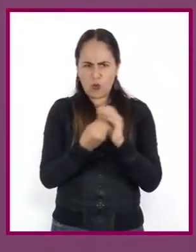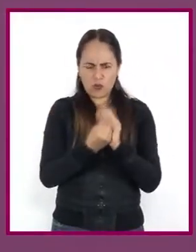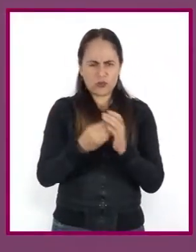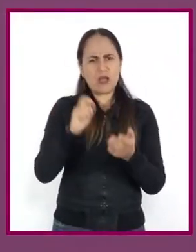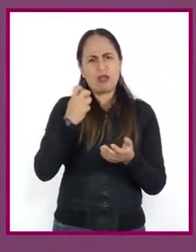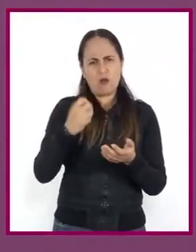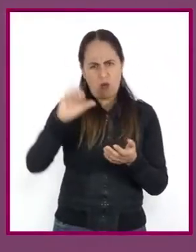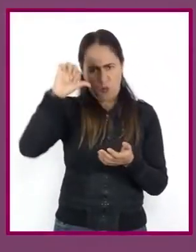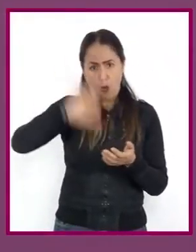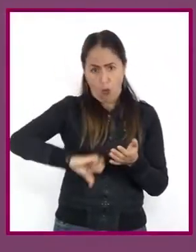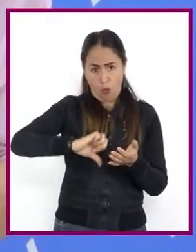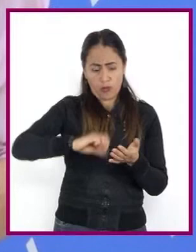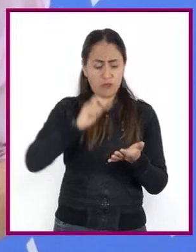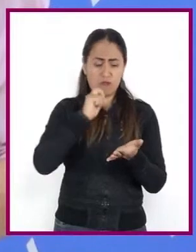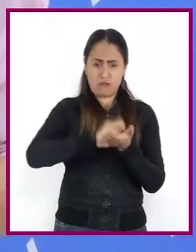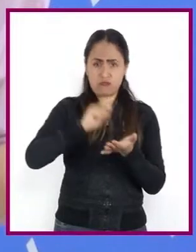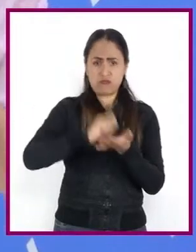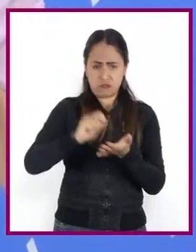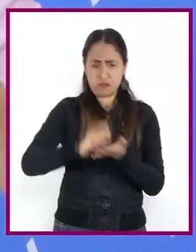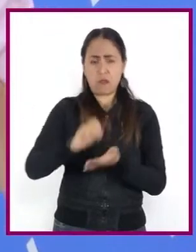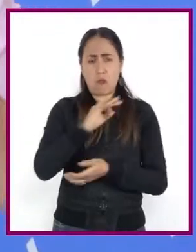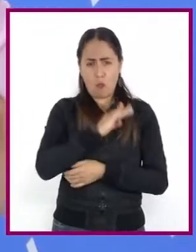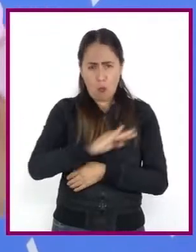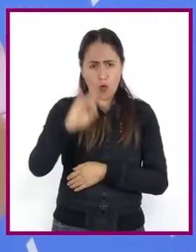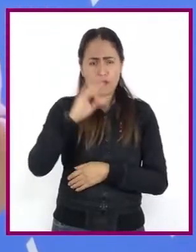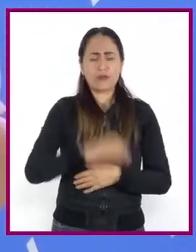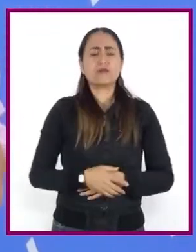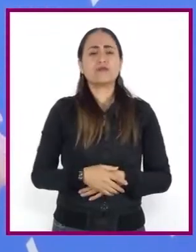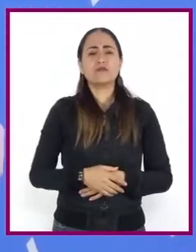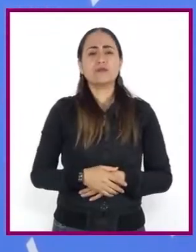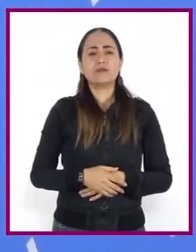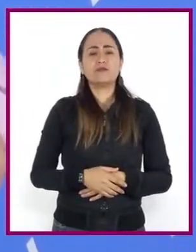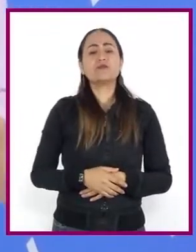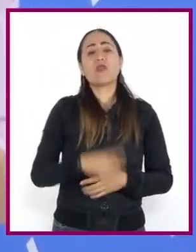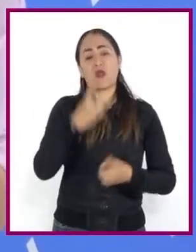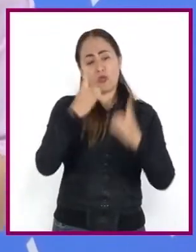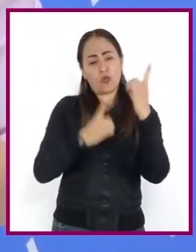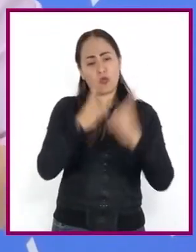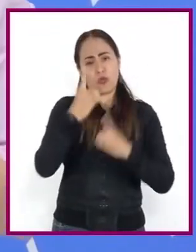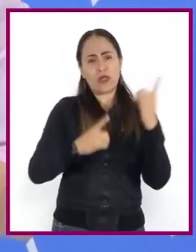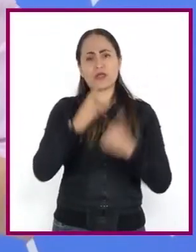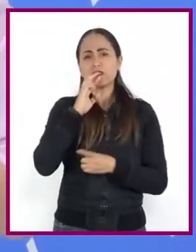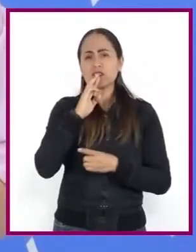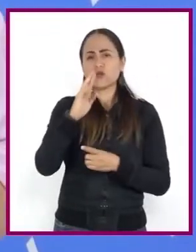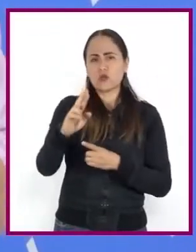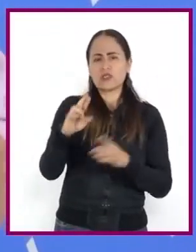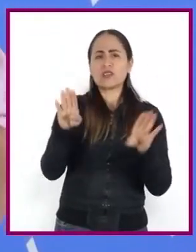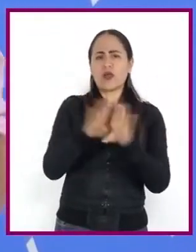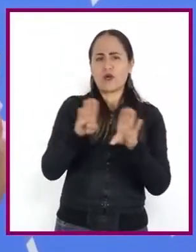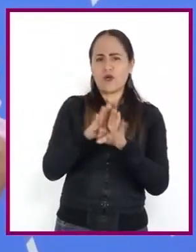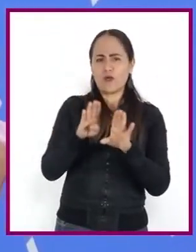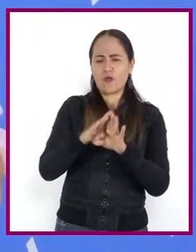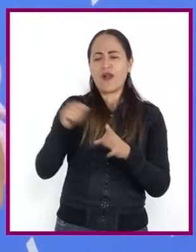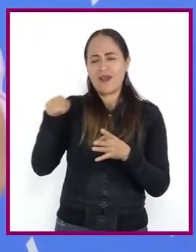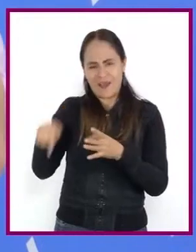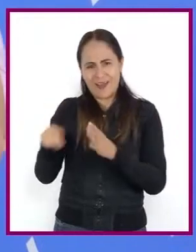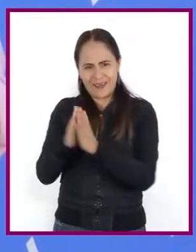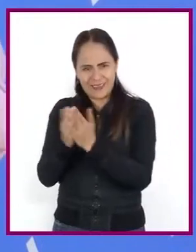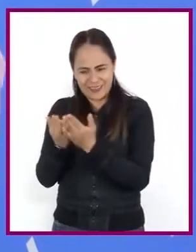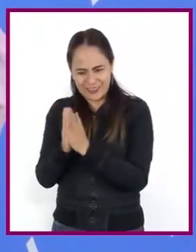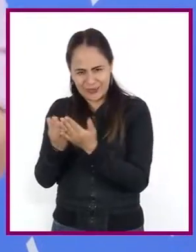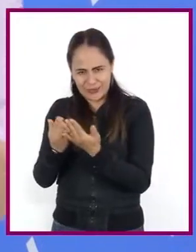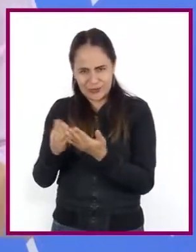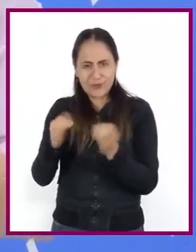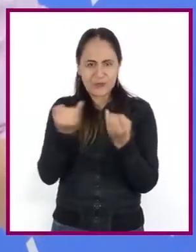los planteamientos de esta sesión. Muchas de estas dudas las podrán resolver al momento de consultar su libro de texto y